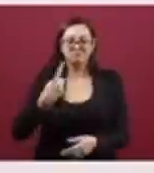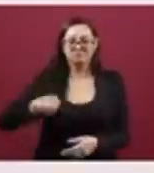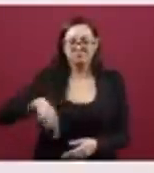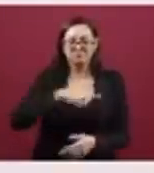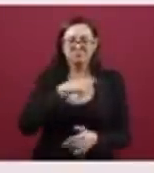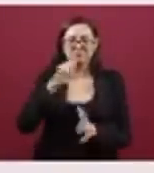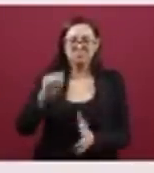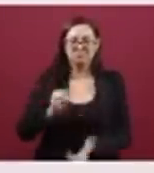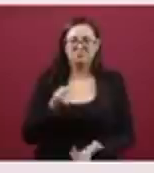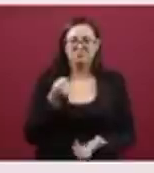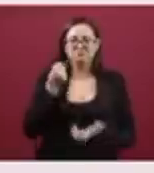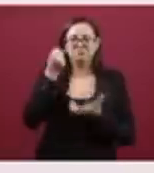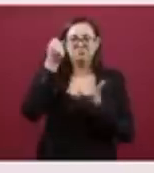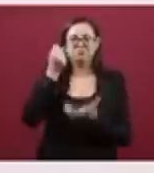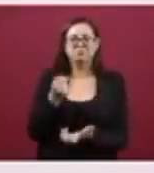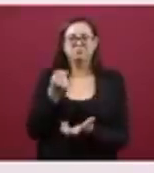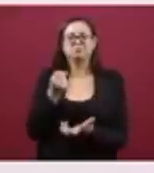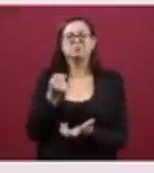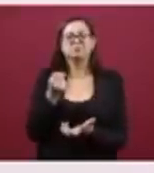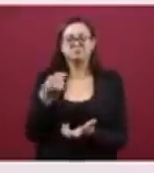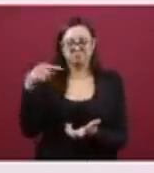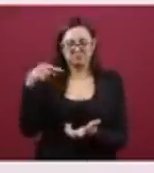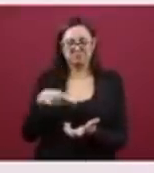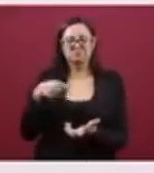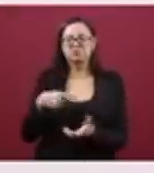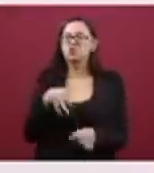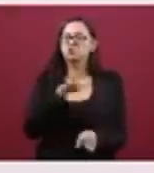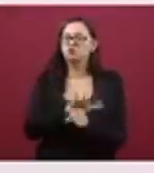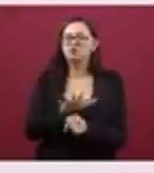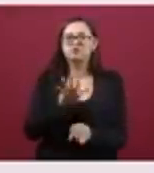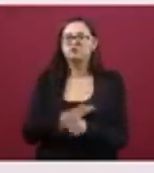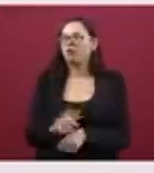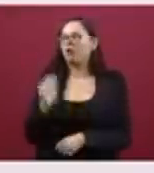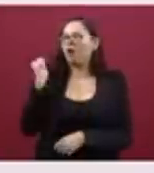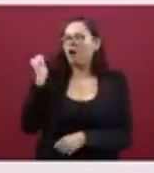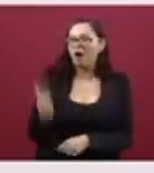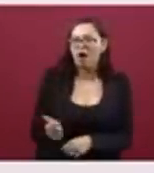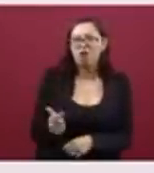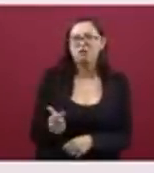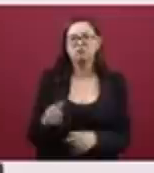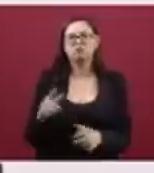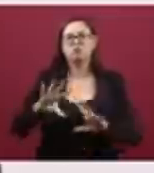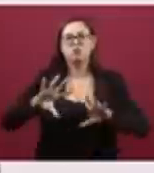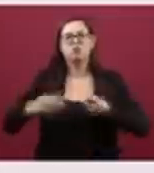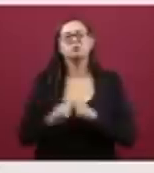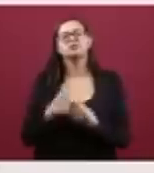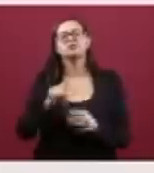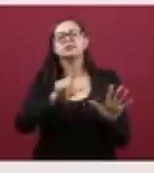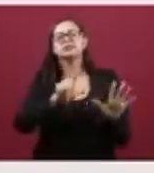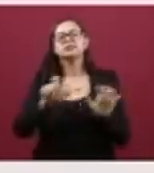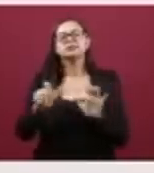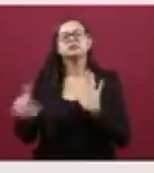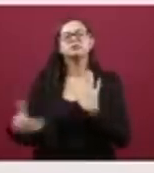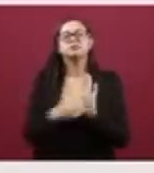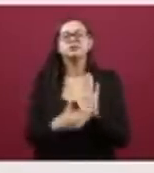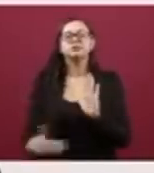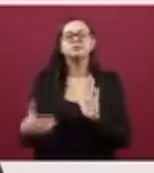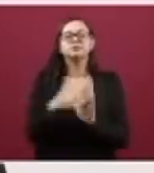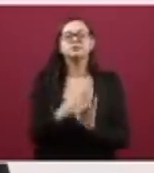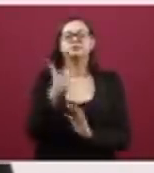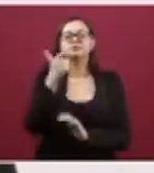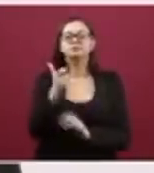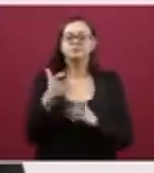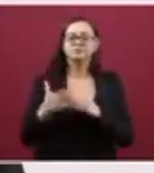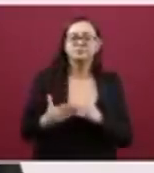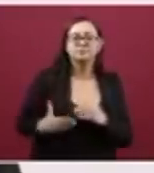adicional para lo que se necesite, de 700 mil millones de pesos